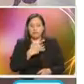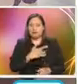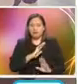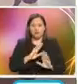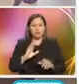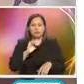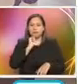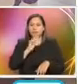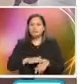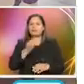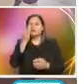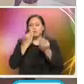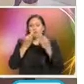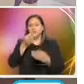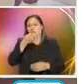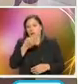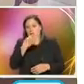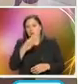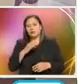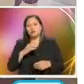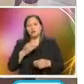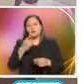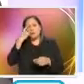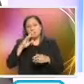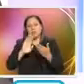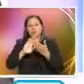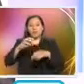tratamientos importantes para evitar el proceso